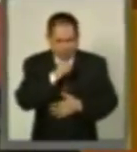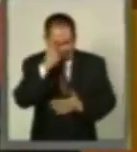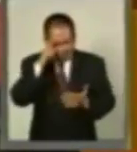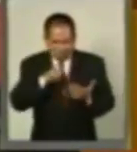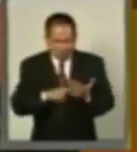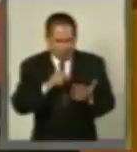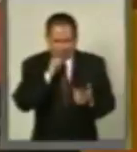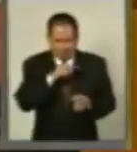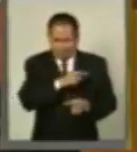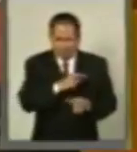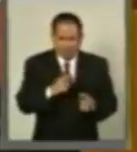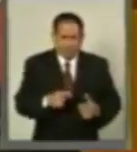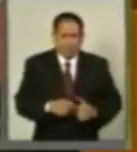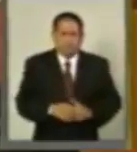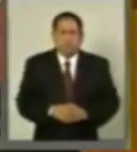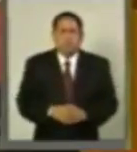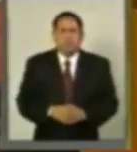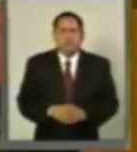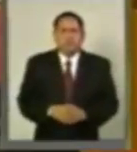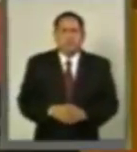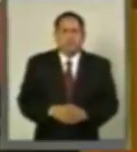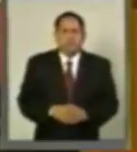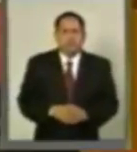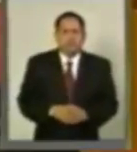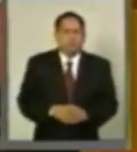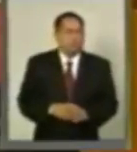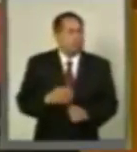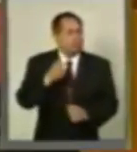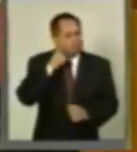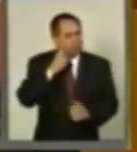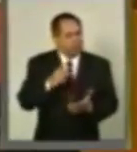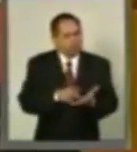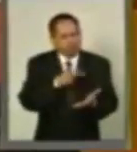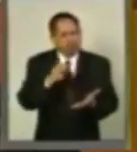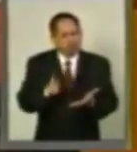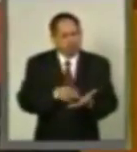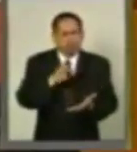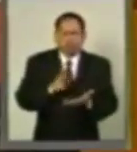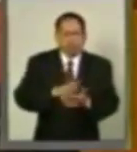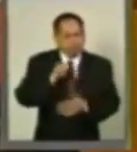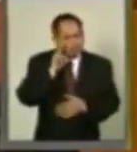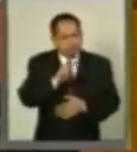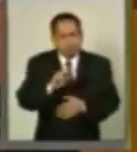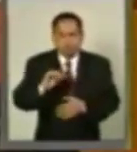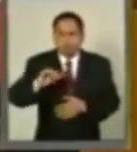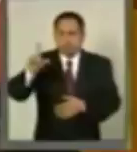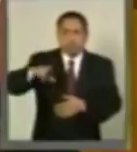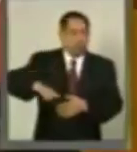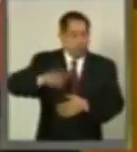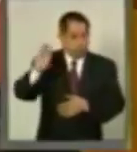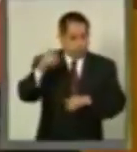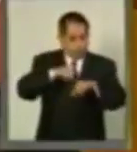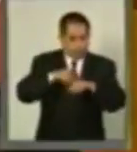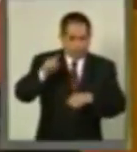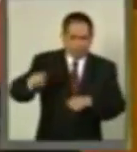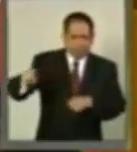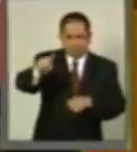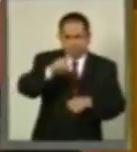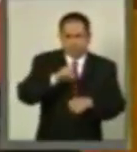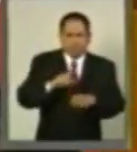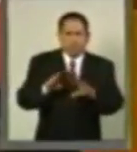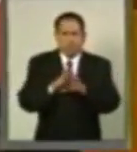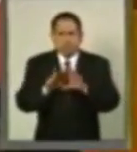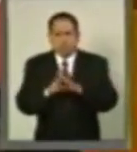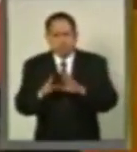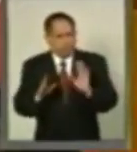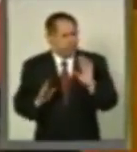corporaciones policíacas. En más de una ocasión, funcionarios del gobierno federal escurren el